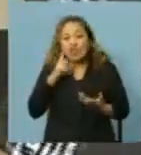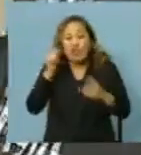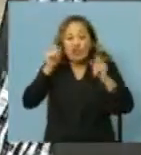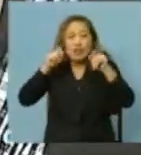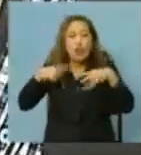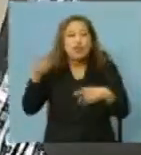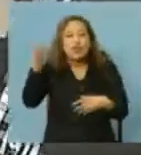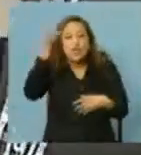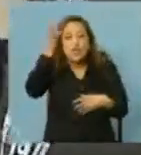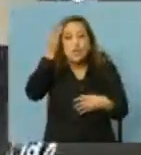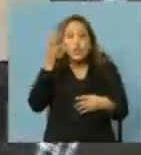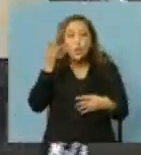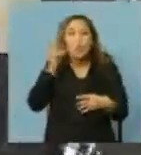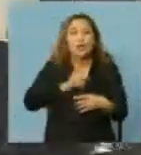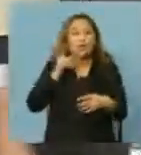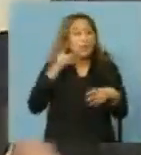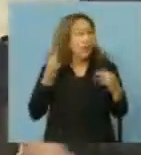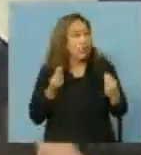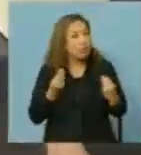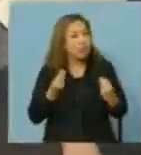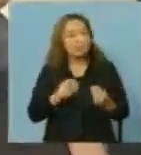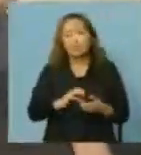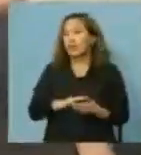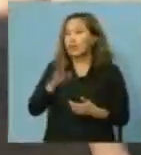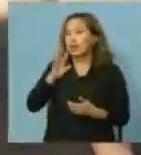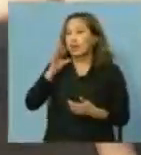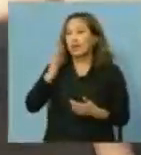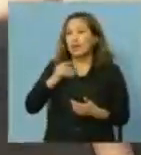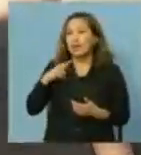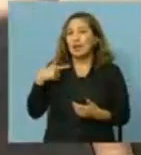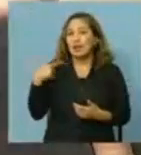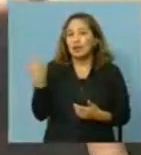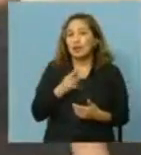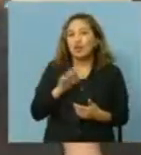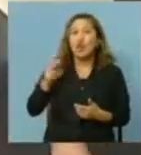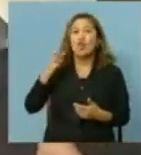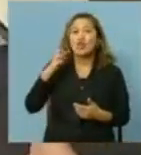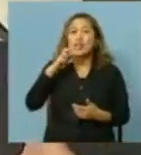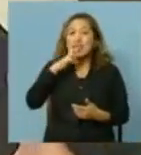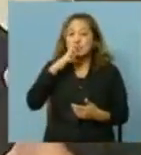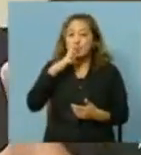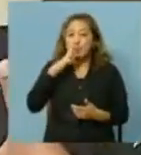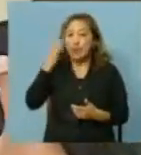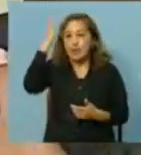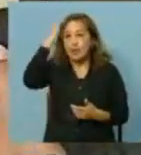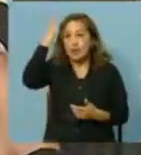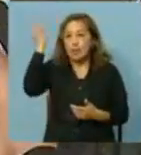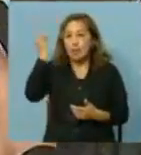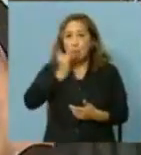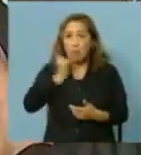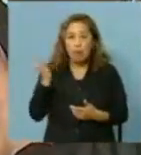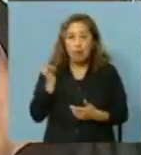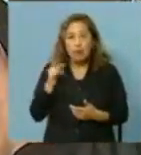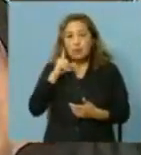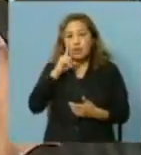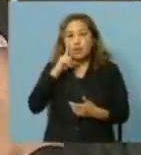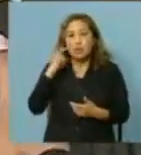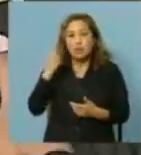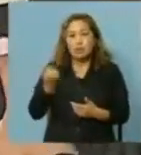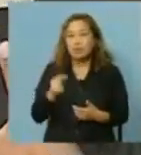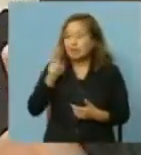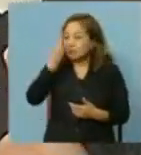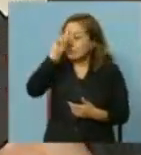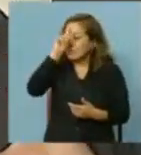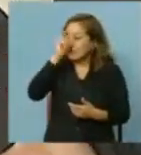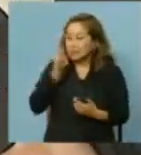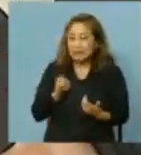fecha, recordando también a Juan Carlos? Sí, la verdad que para nosotros cada 19 de marzo es una fecha